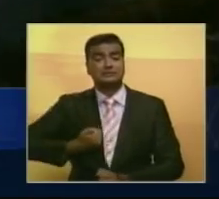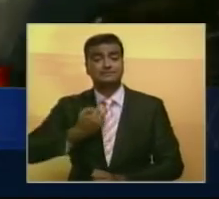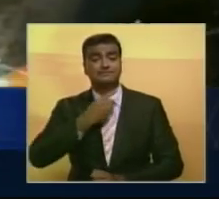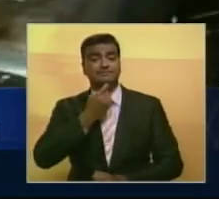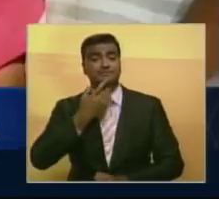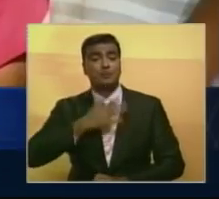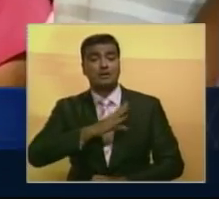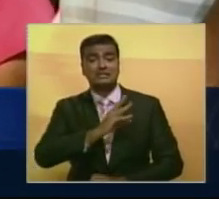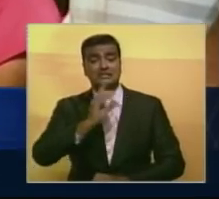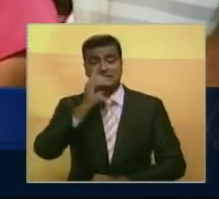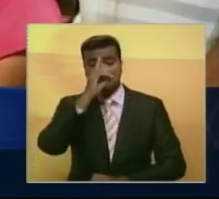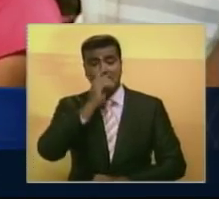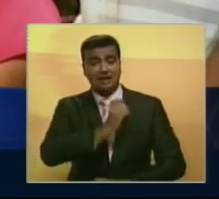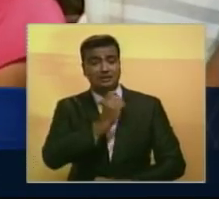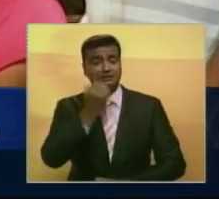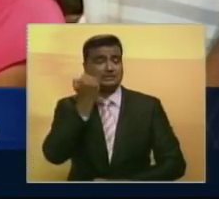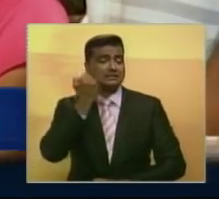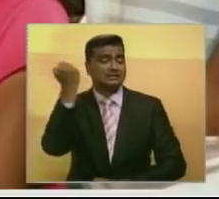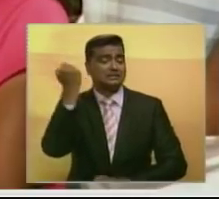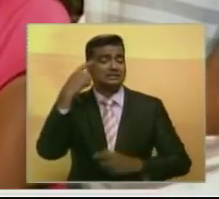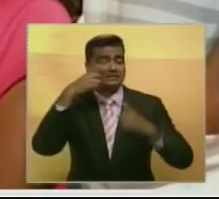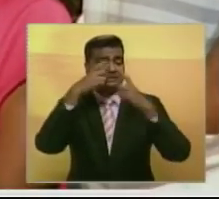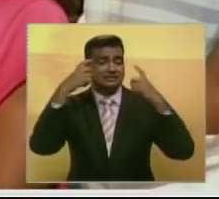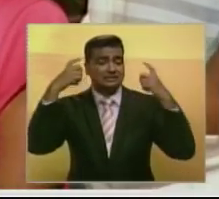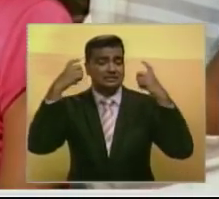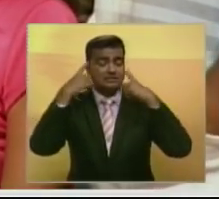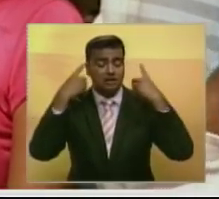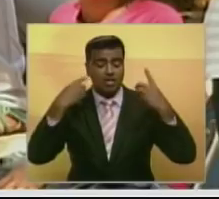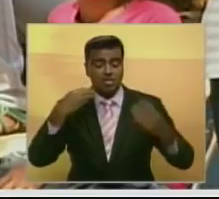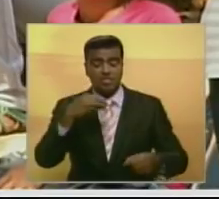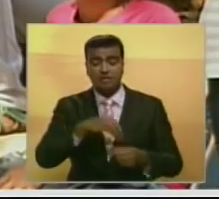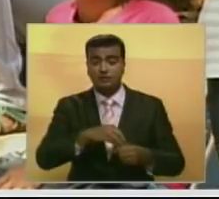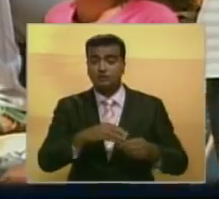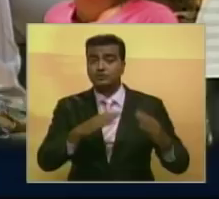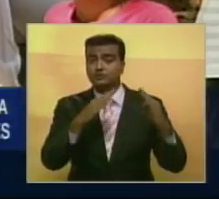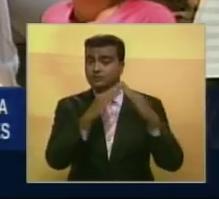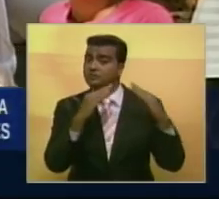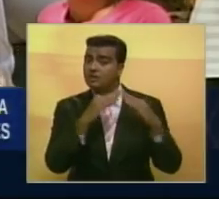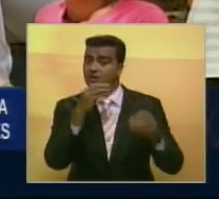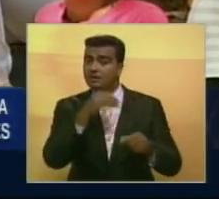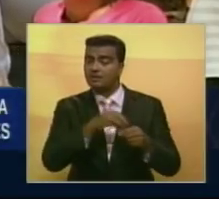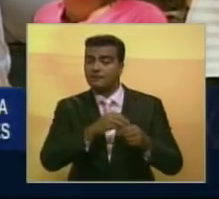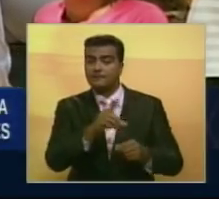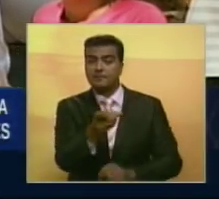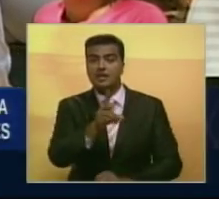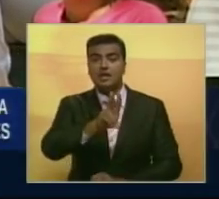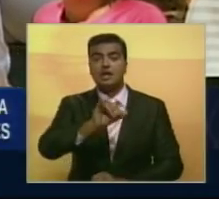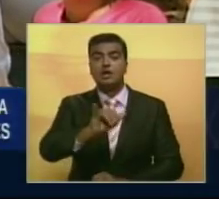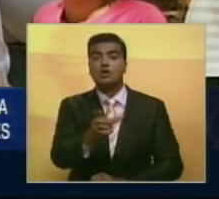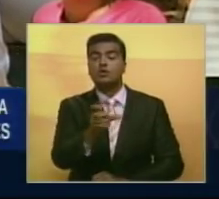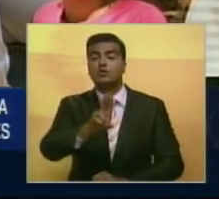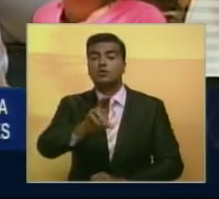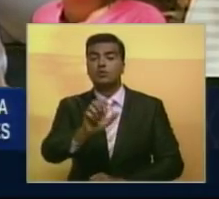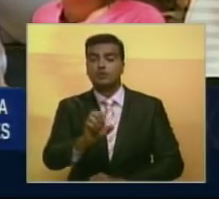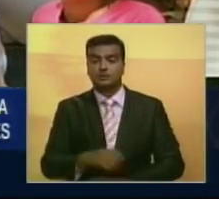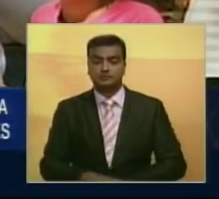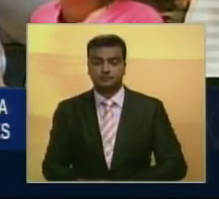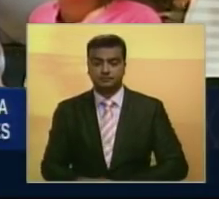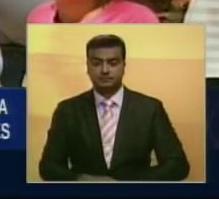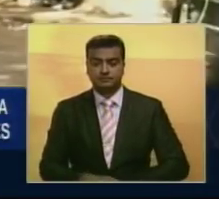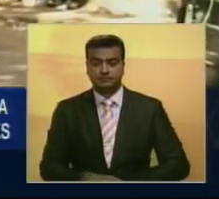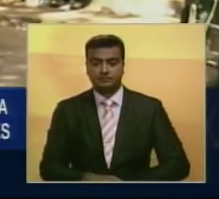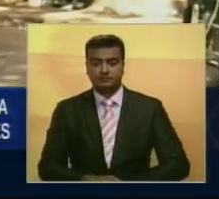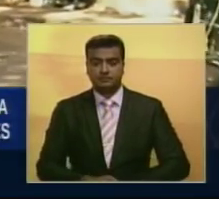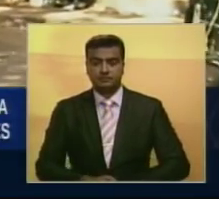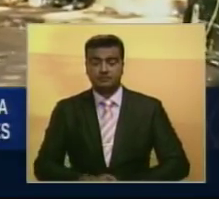blanca y estrangulada con una sábana dentro de su vivienda ubicada en el sector Huigüe del municipio Carlos Arbelo del estado